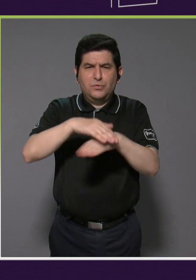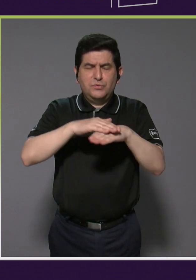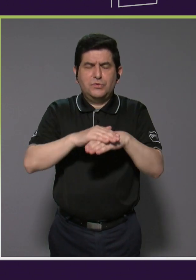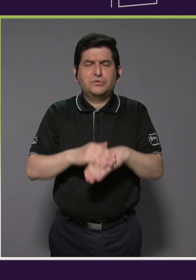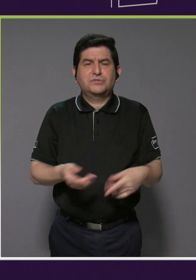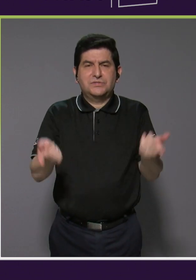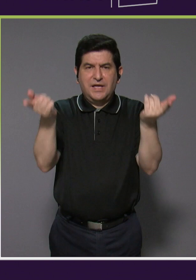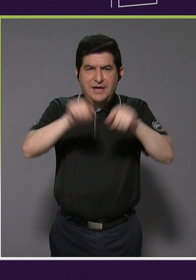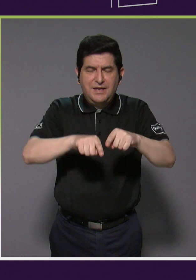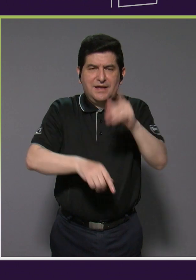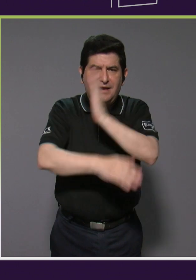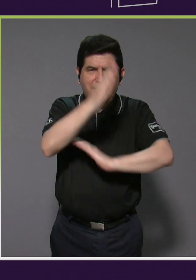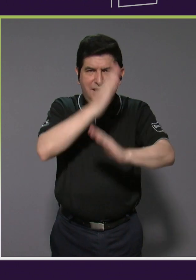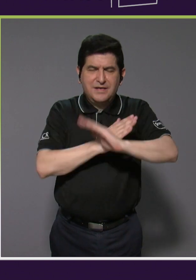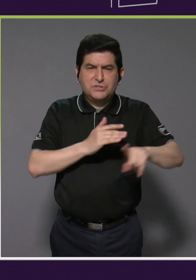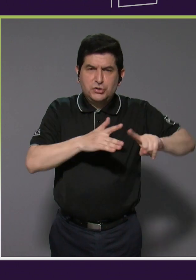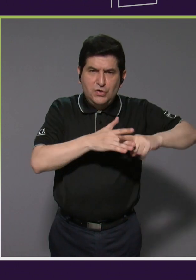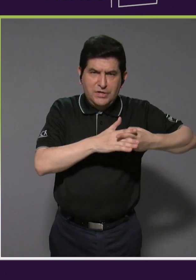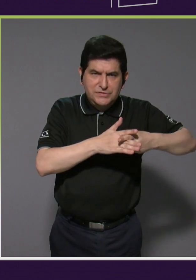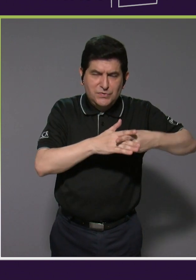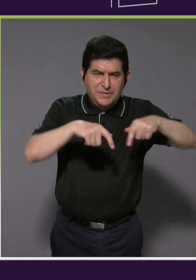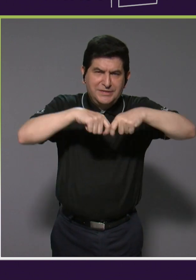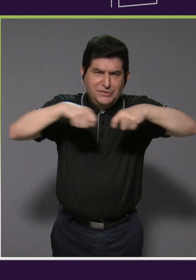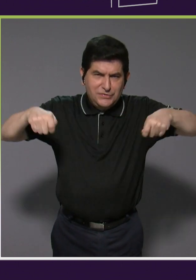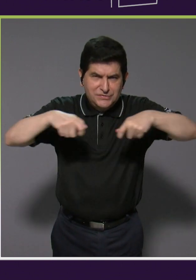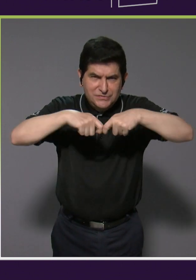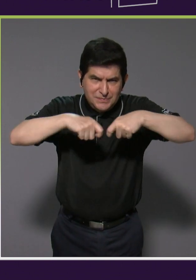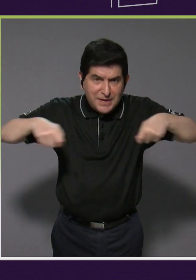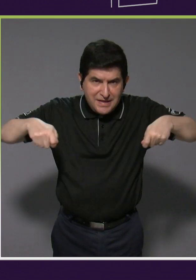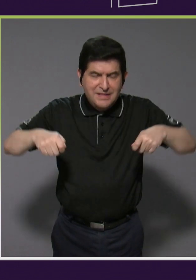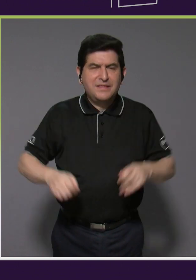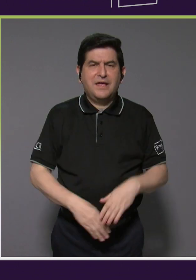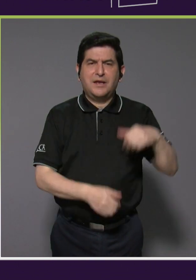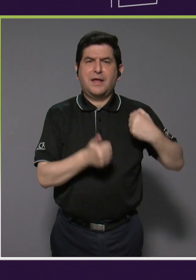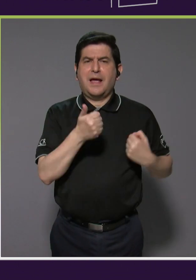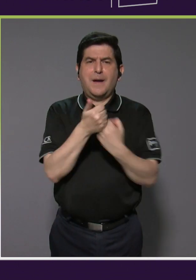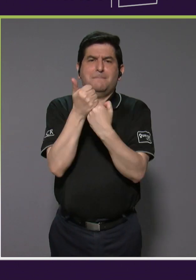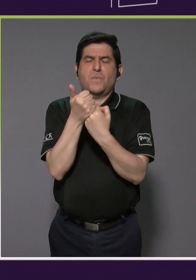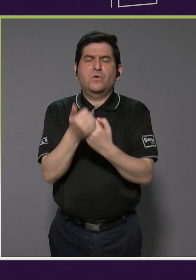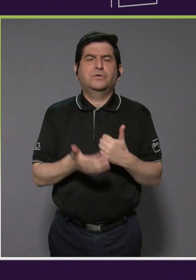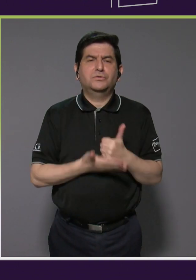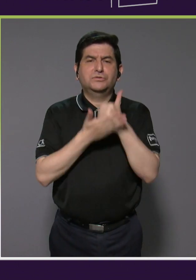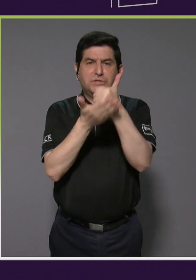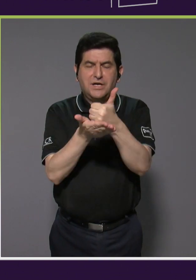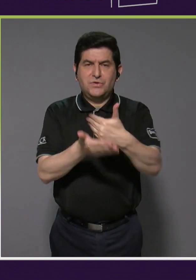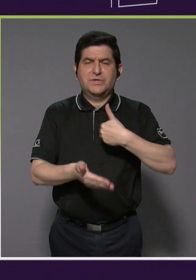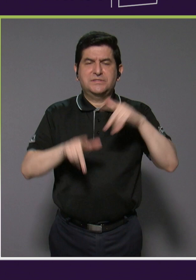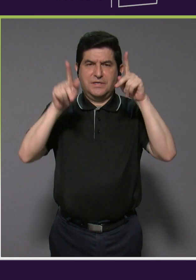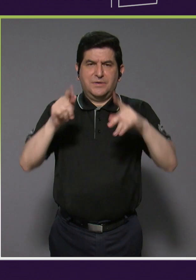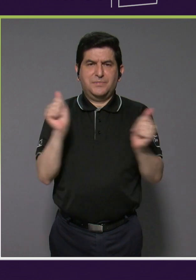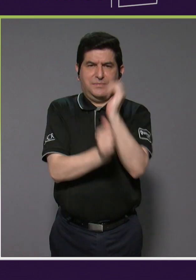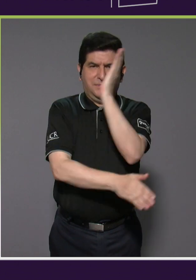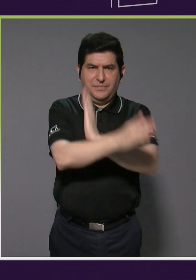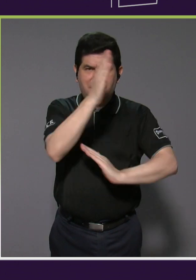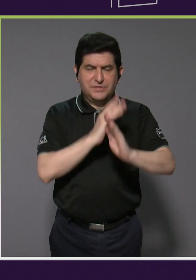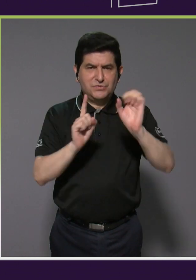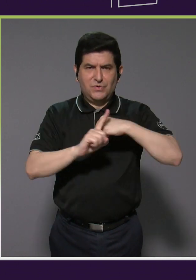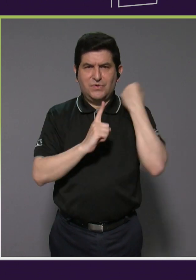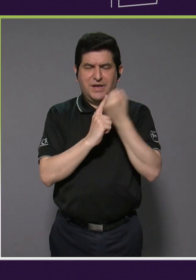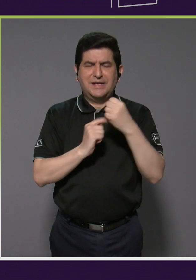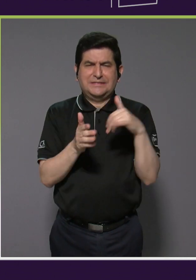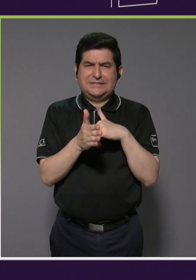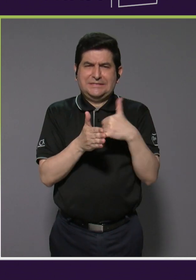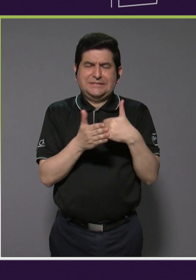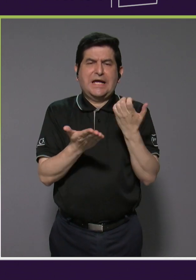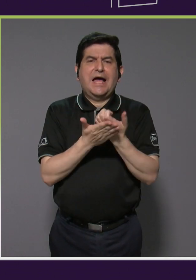discapacidad, estos instrumentos para la medición, ¿verdad?, de los apoyos y de las ayudas que puede recibir una persona con discapacidad en situación de